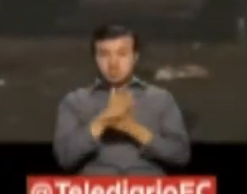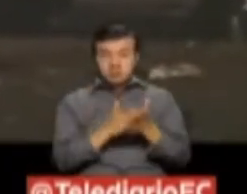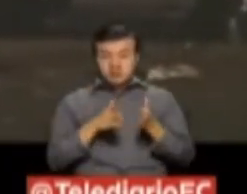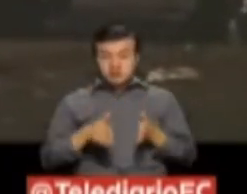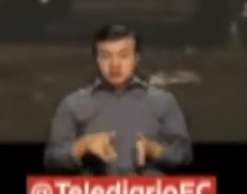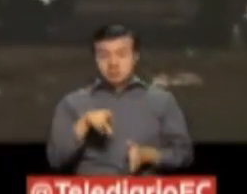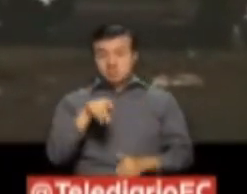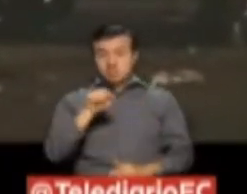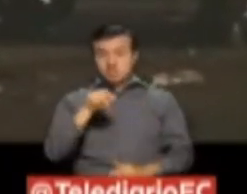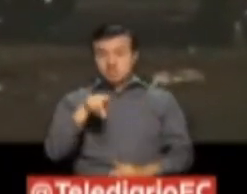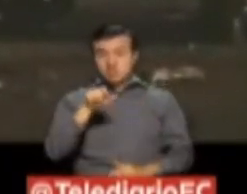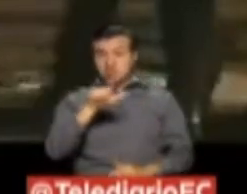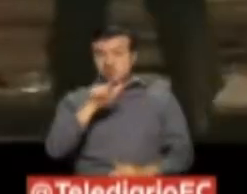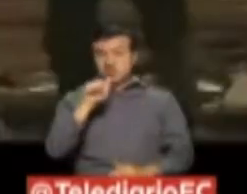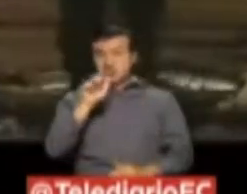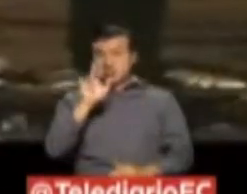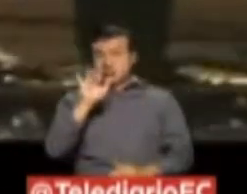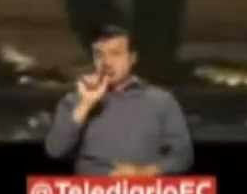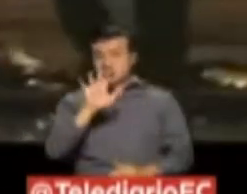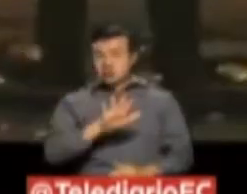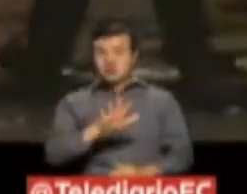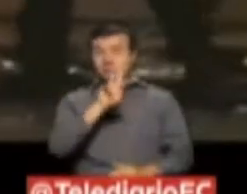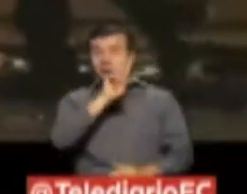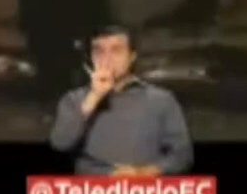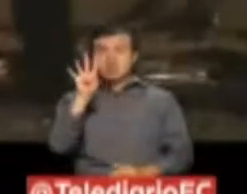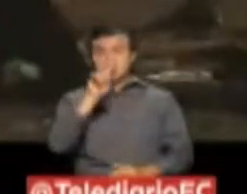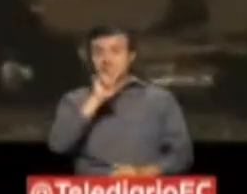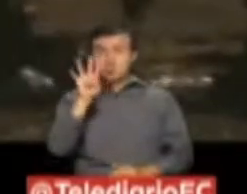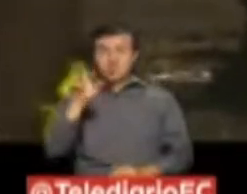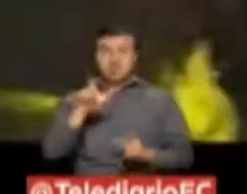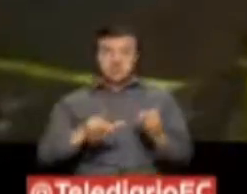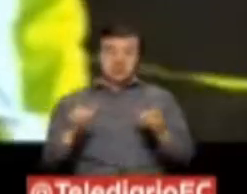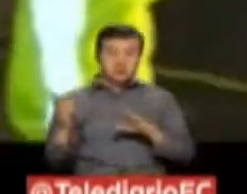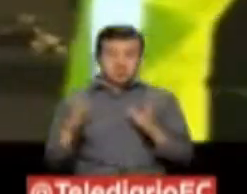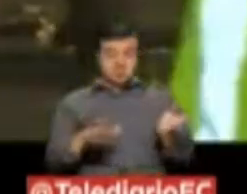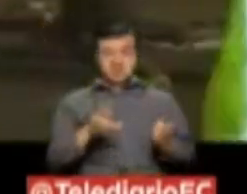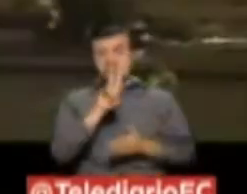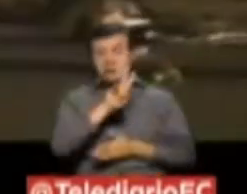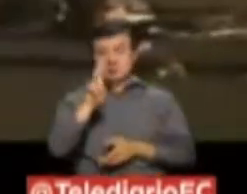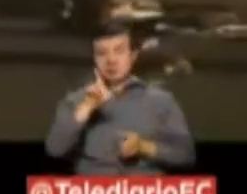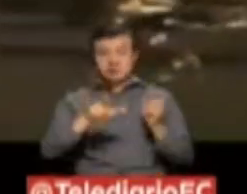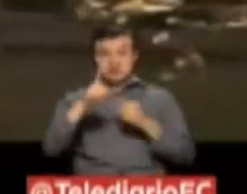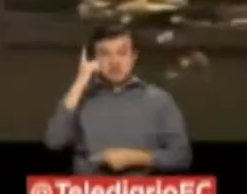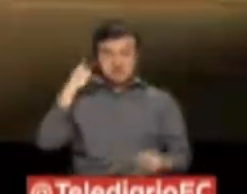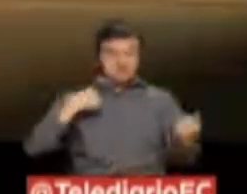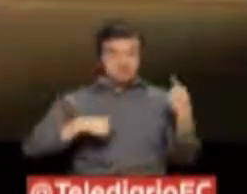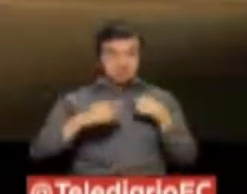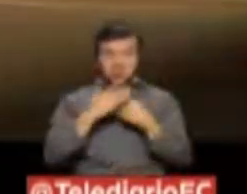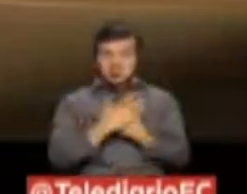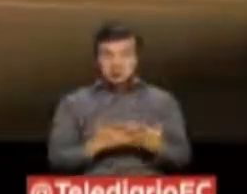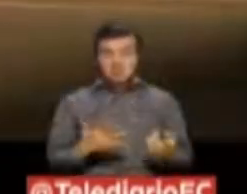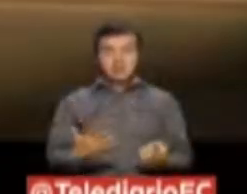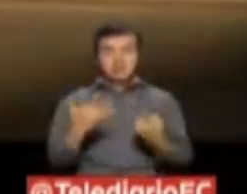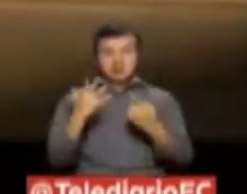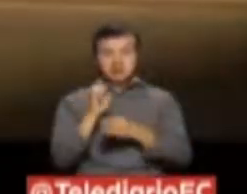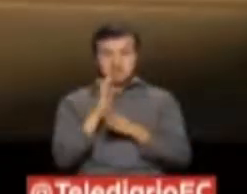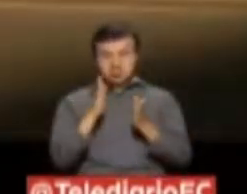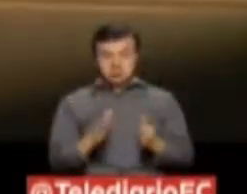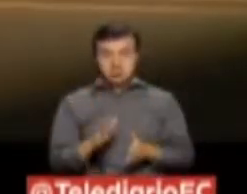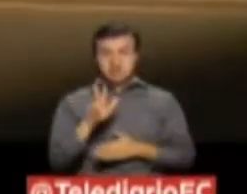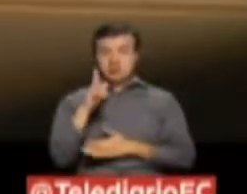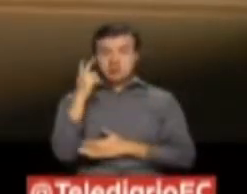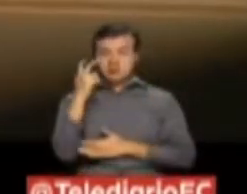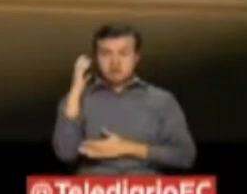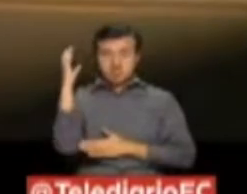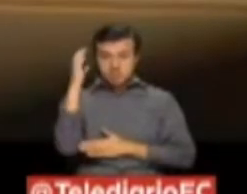papallacta en el sector para lugo 24 personas fallecidas 22 heridos de los cuales 6 son ecuatorianos 13